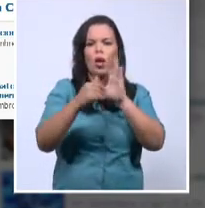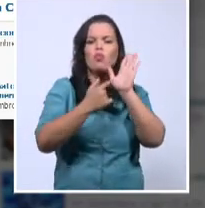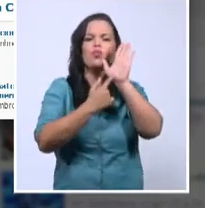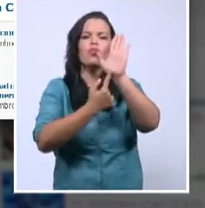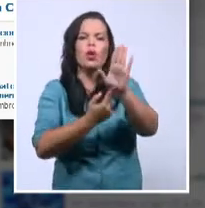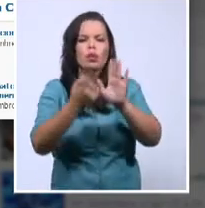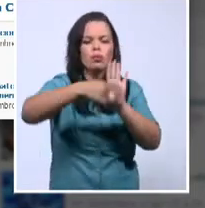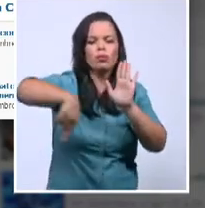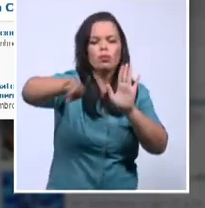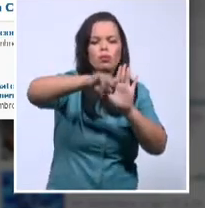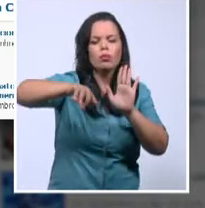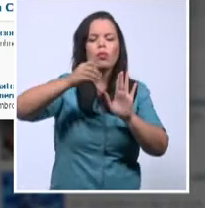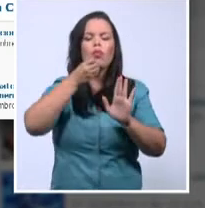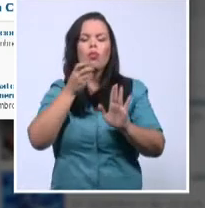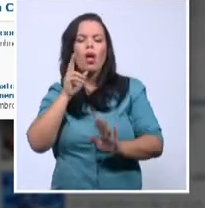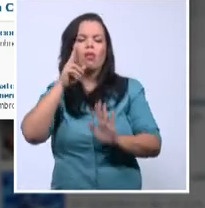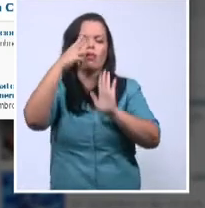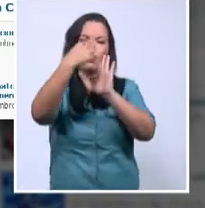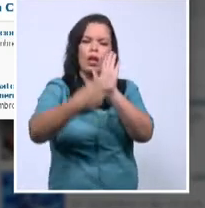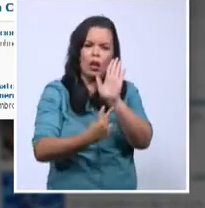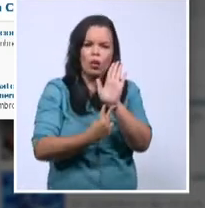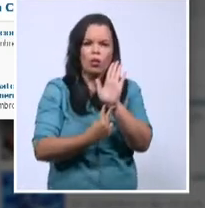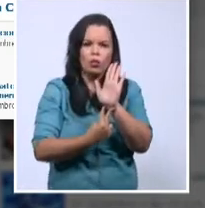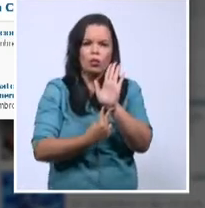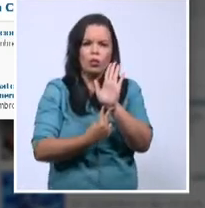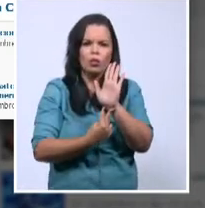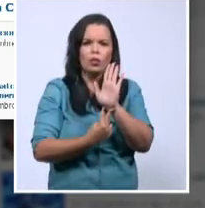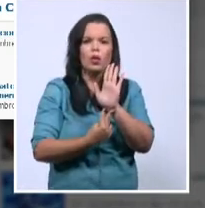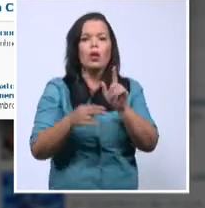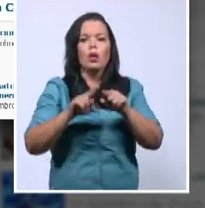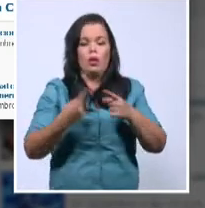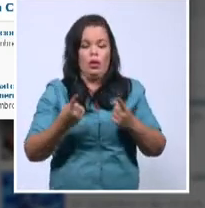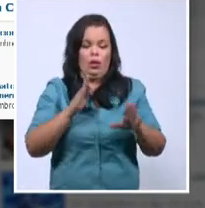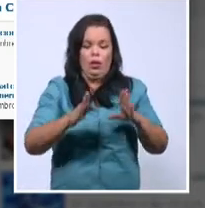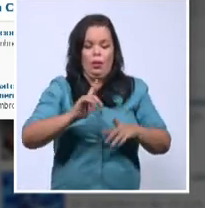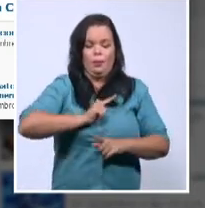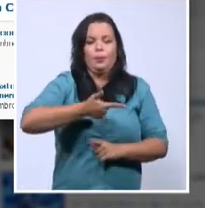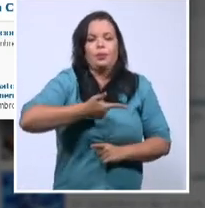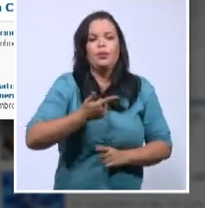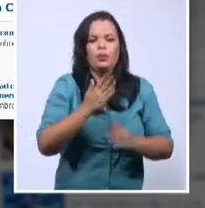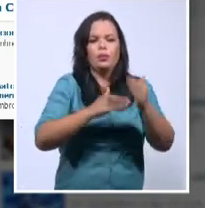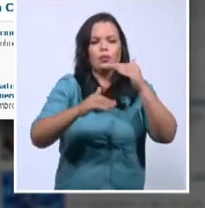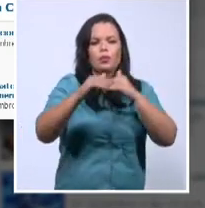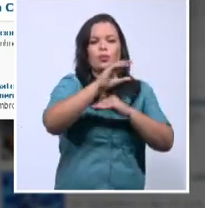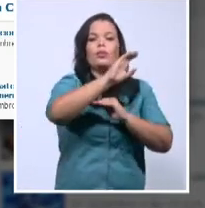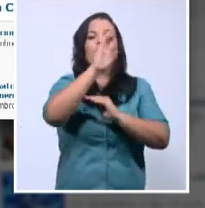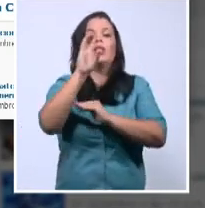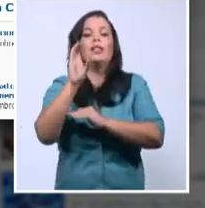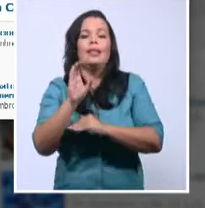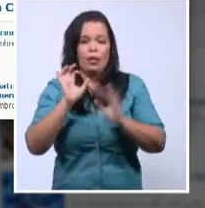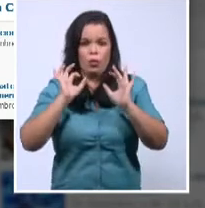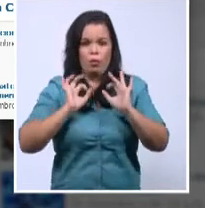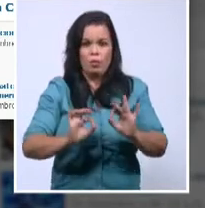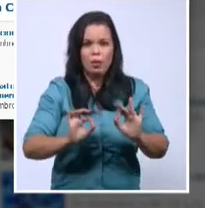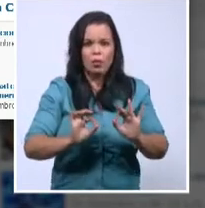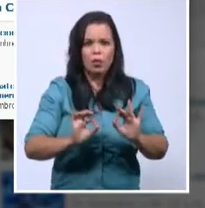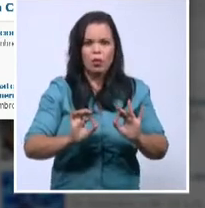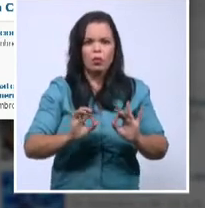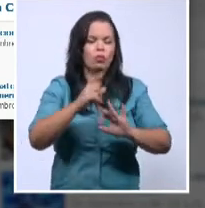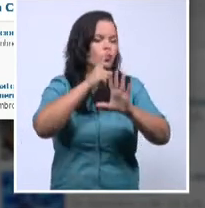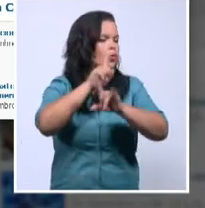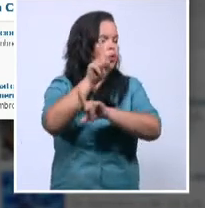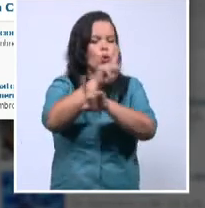poder estatal que se llama, en el caso del sector del arte y la cultura, el Ministerio de Cultura y su movimiento artístico e intelectual, no vamos a aceptar